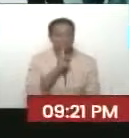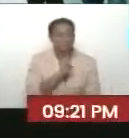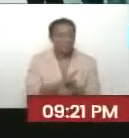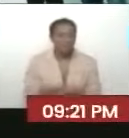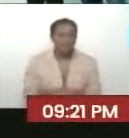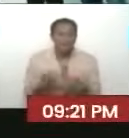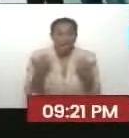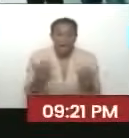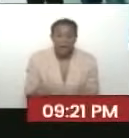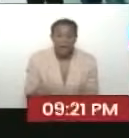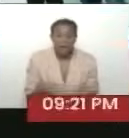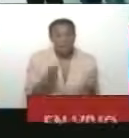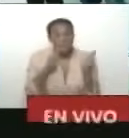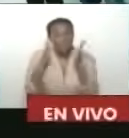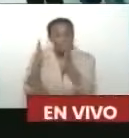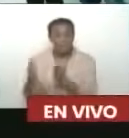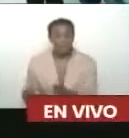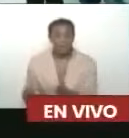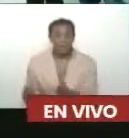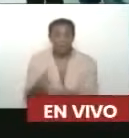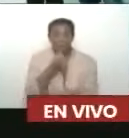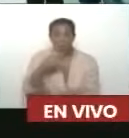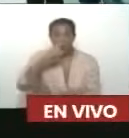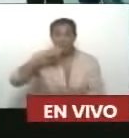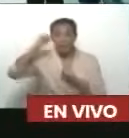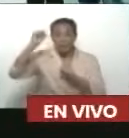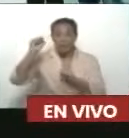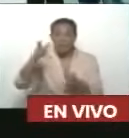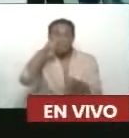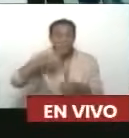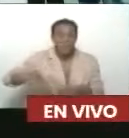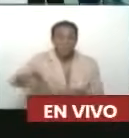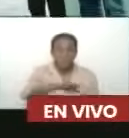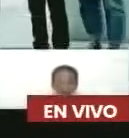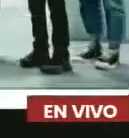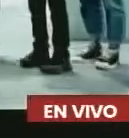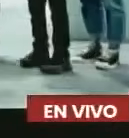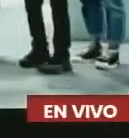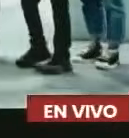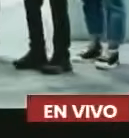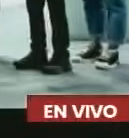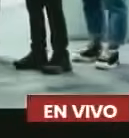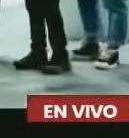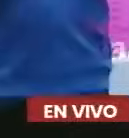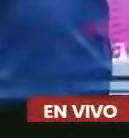Ahora vamos al otro segmento, con Maduro Más Pueblo. Adelante. Gracias, muchachos.